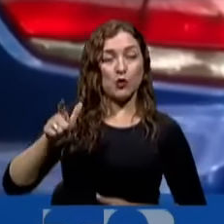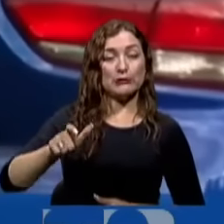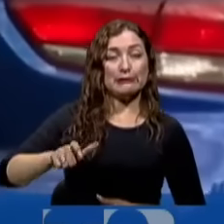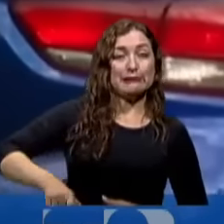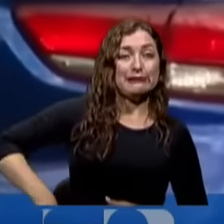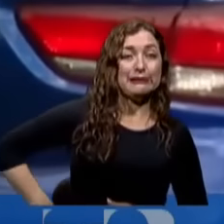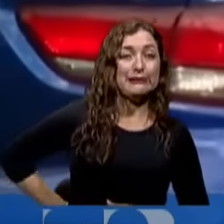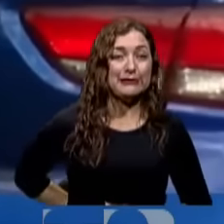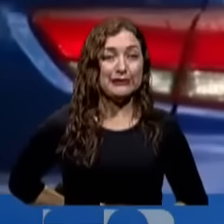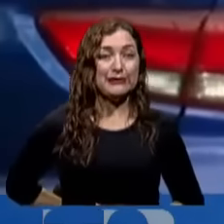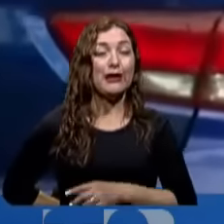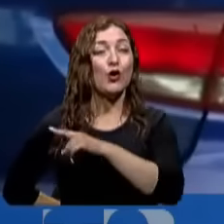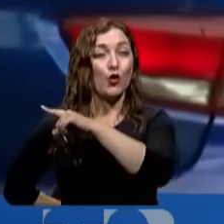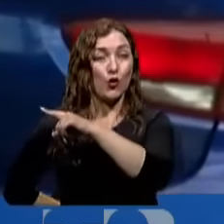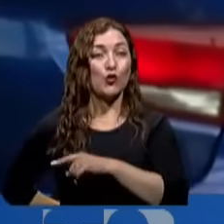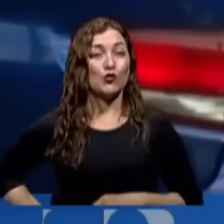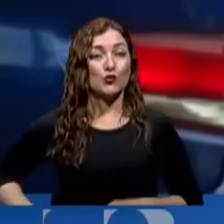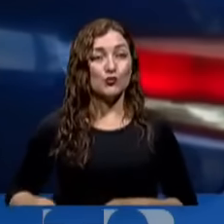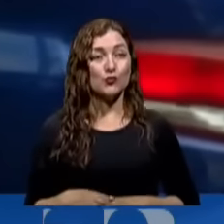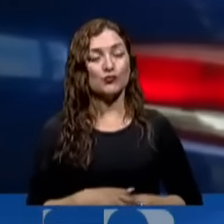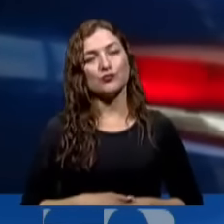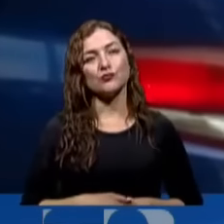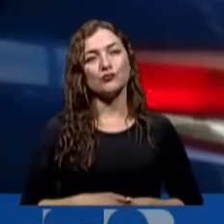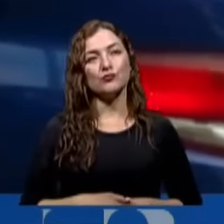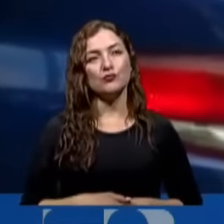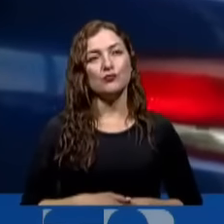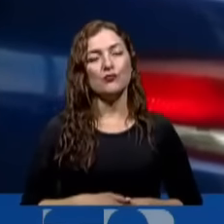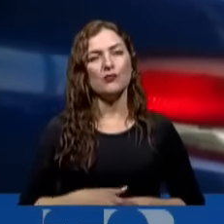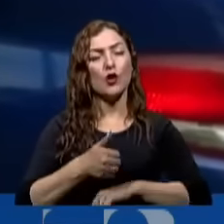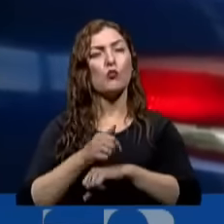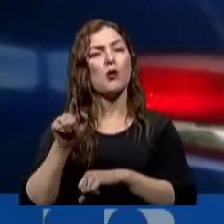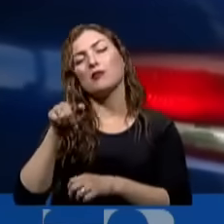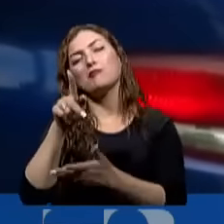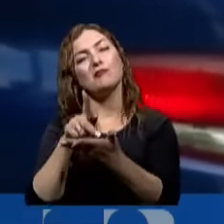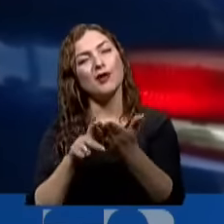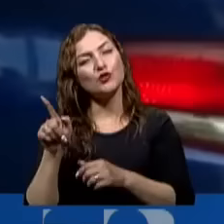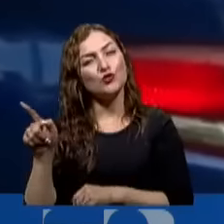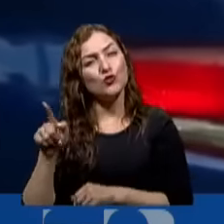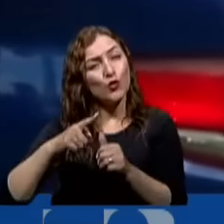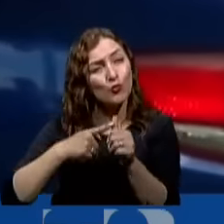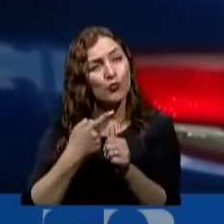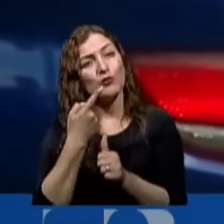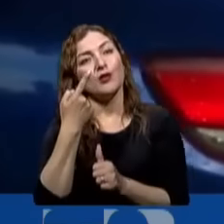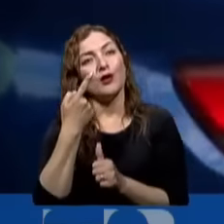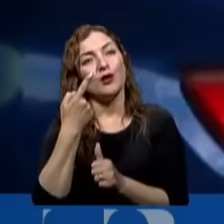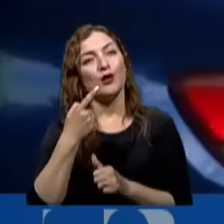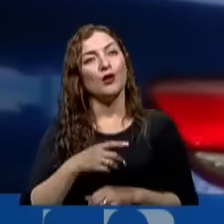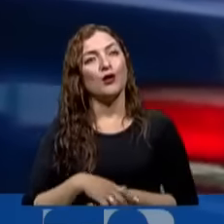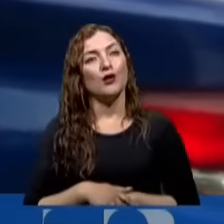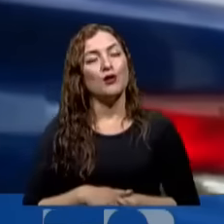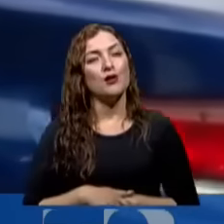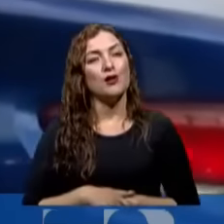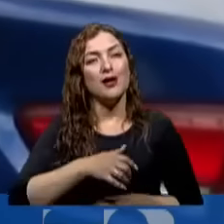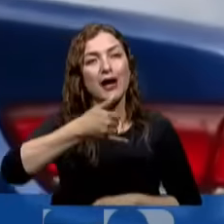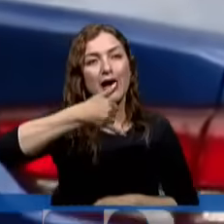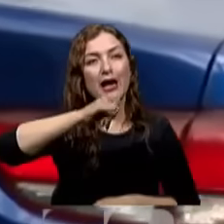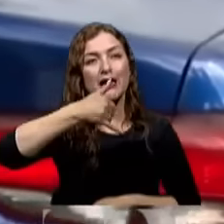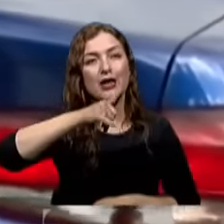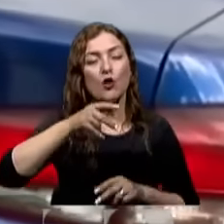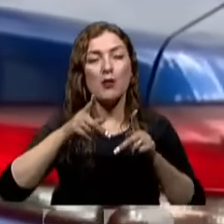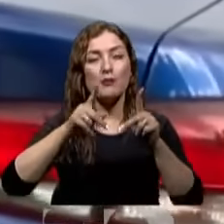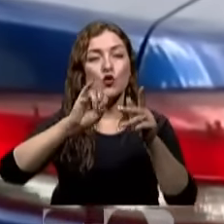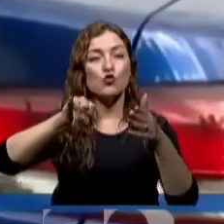caso vamos a conversar rápidamente de este procedimiento, coronel. Entendemos que el ciudadano primero portaba licor